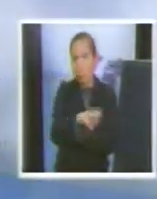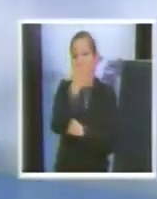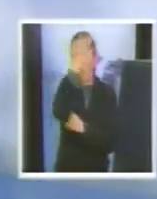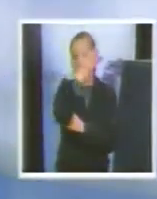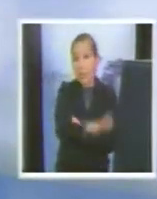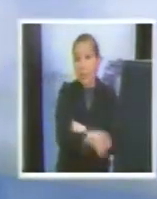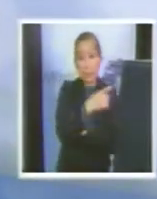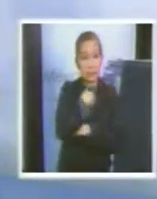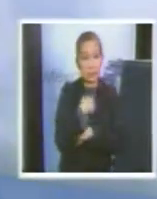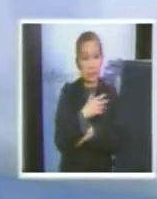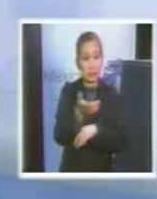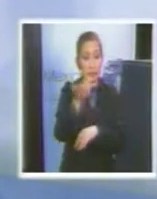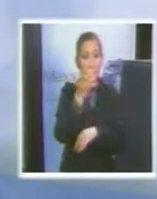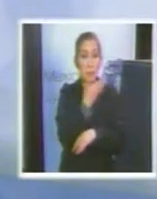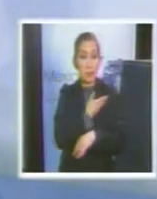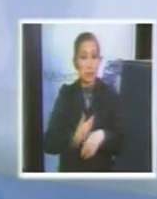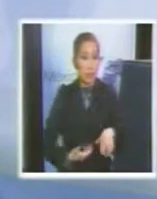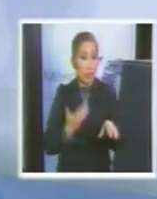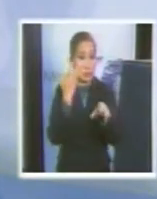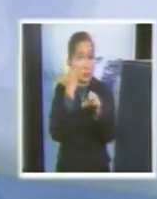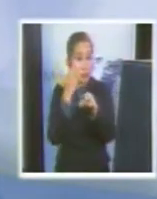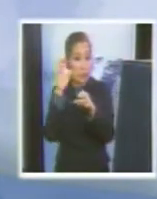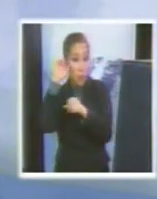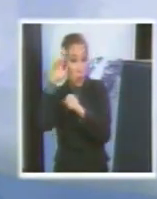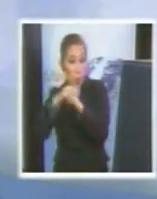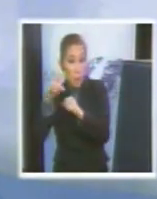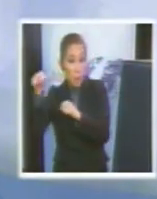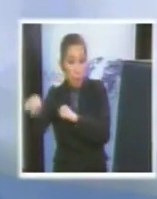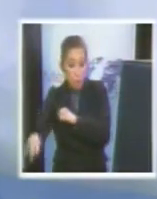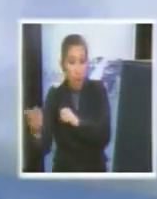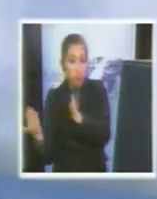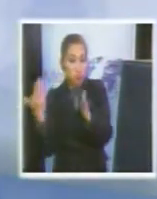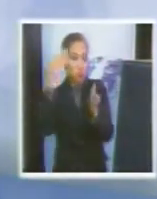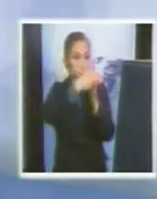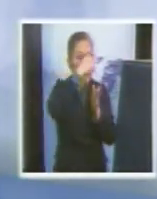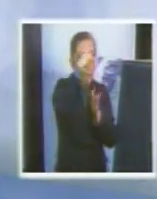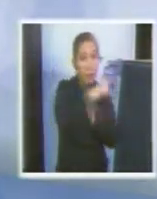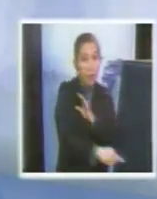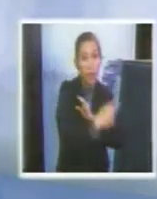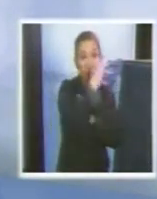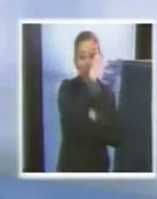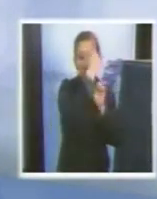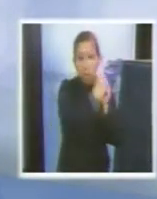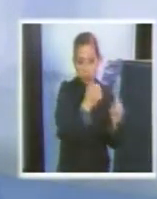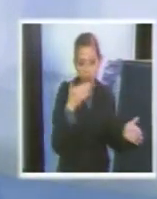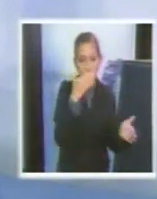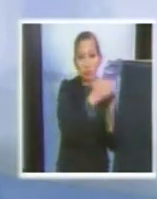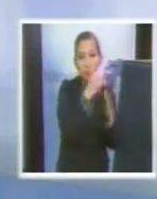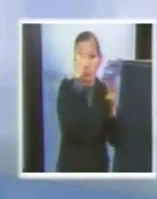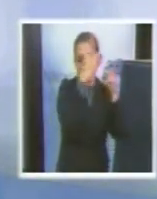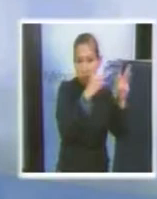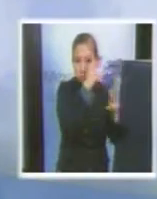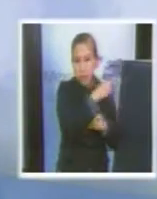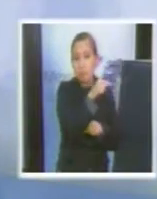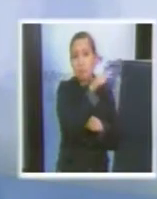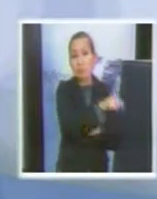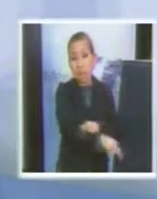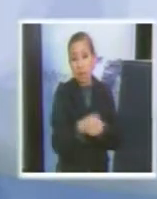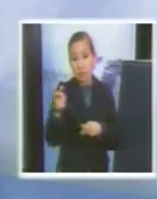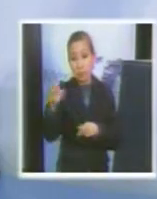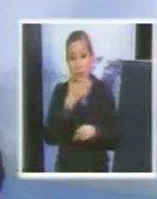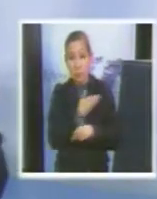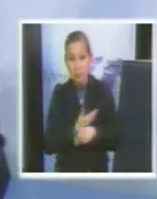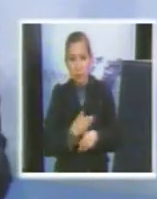10 mandatarios europeos estuvieron en México en los últimos 2 años. Los